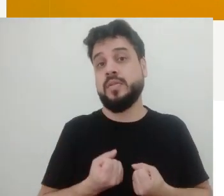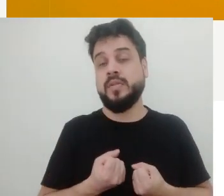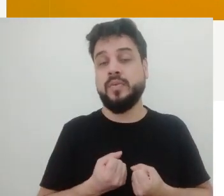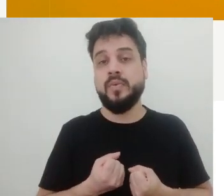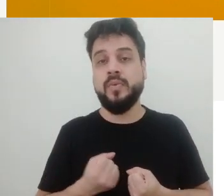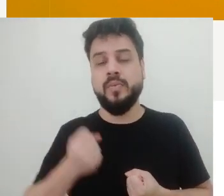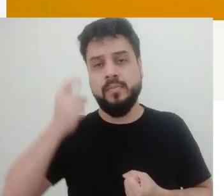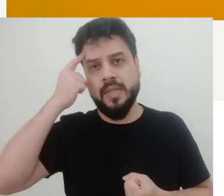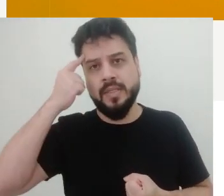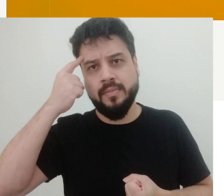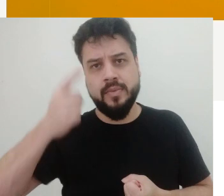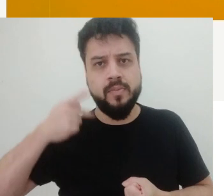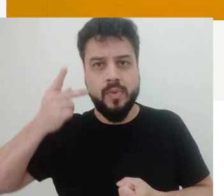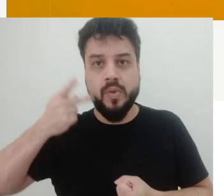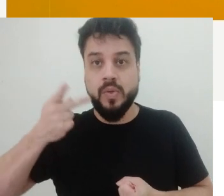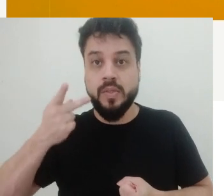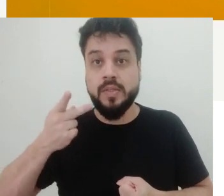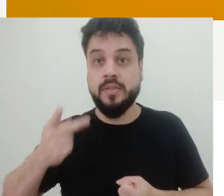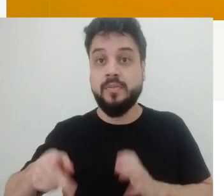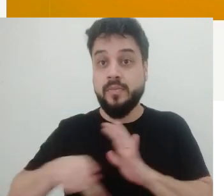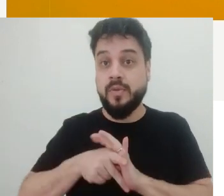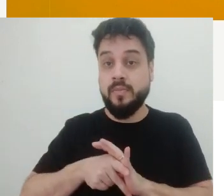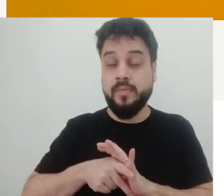internacional? Dime, Diana, ¿cómo voy?